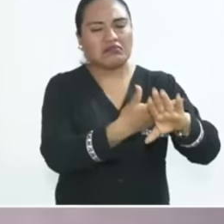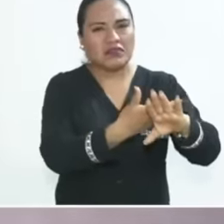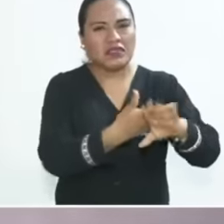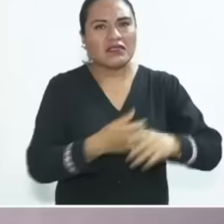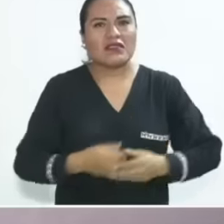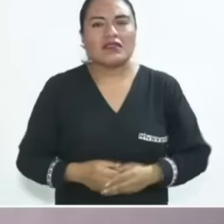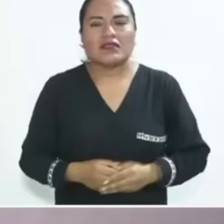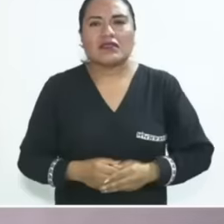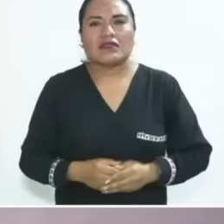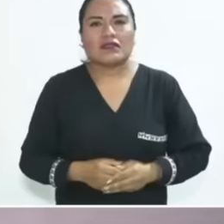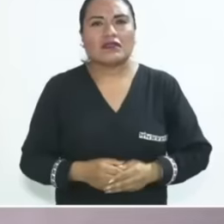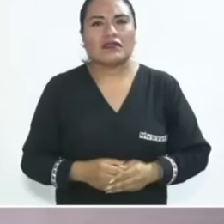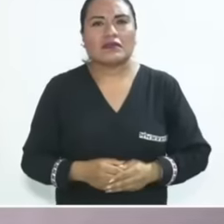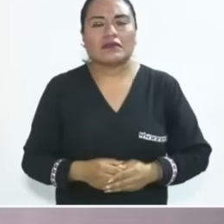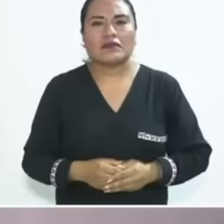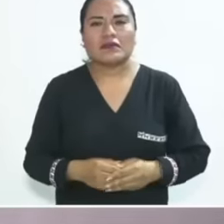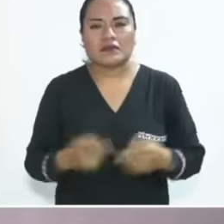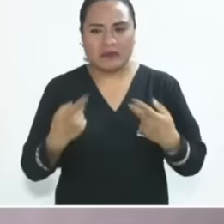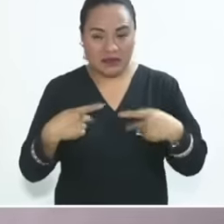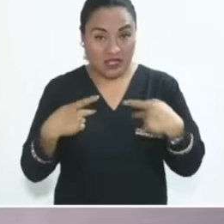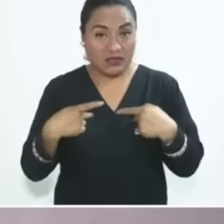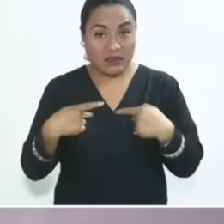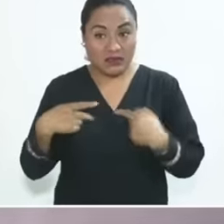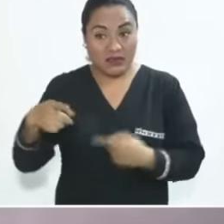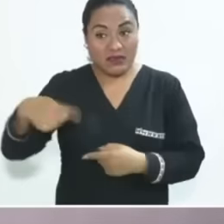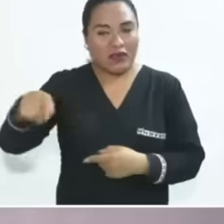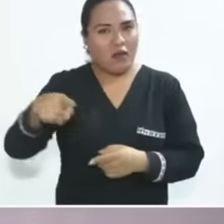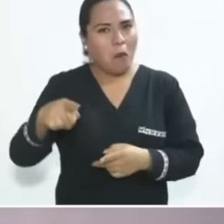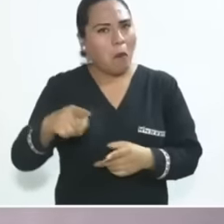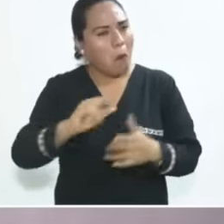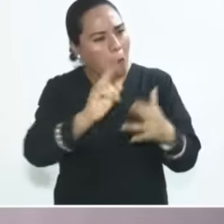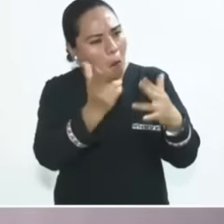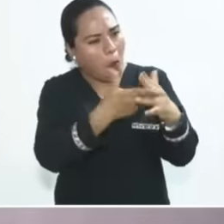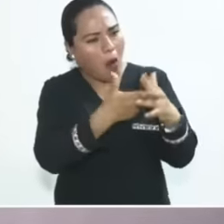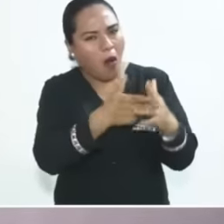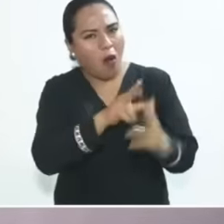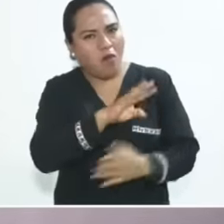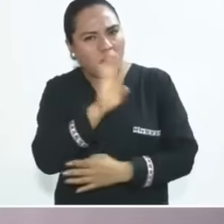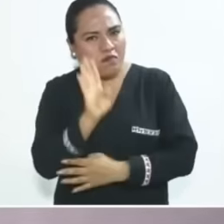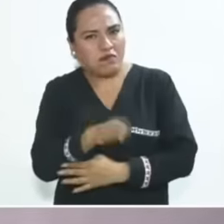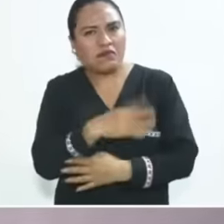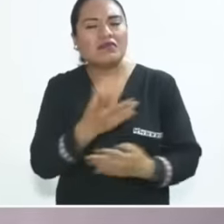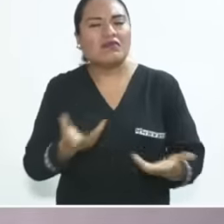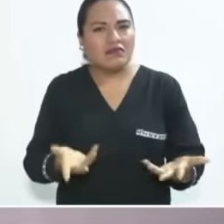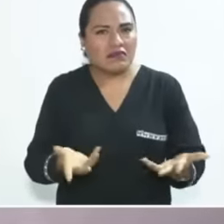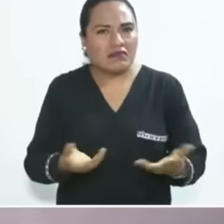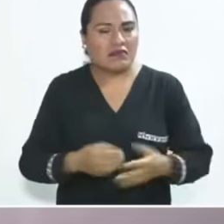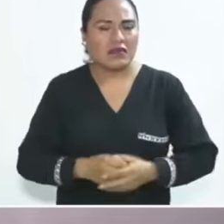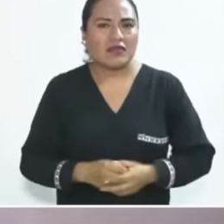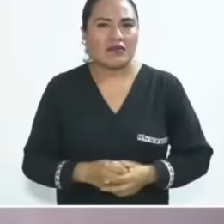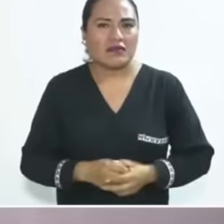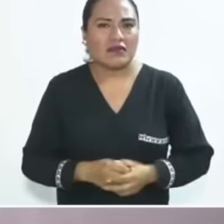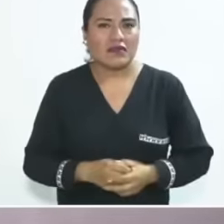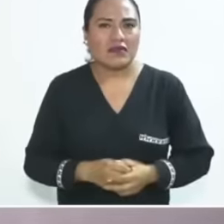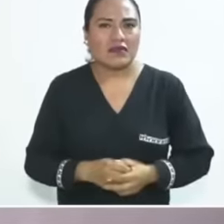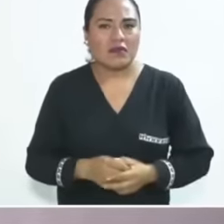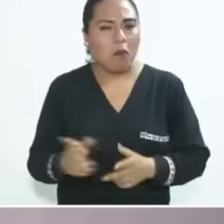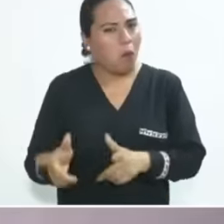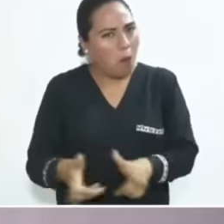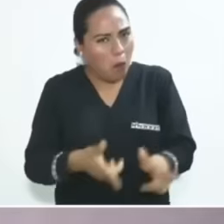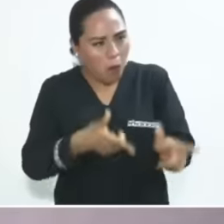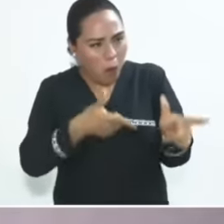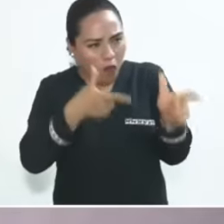de parte de los que lo ejecutaron, porque no solo lo